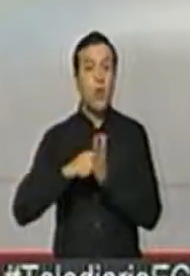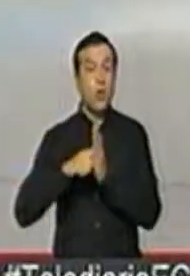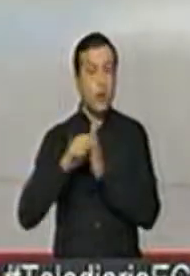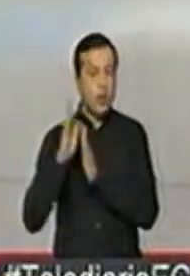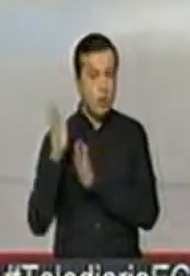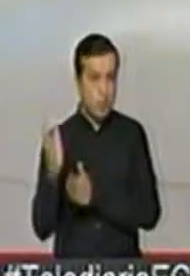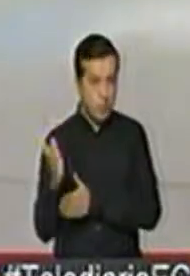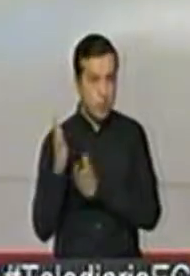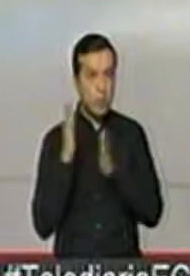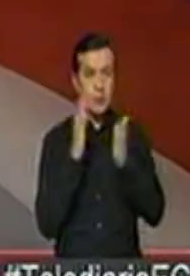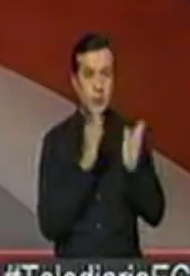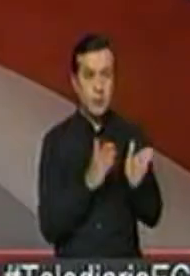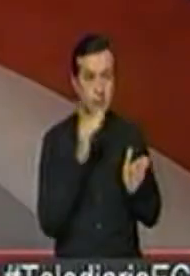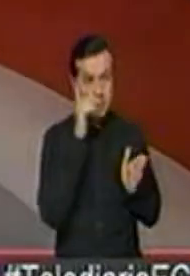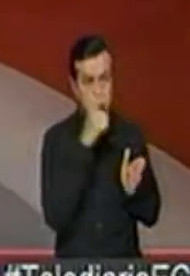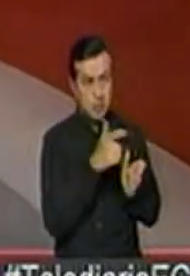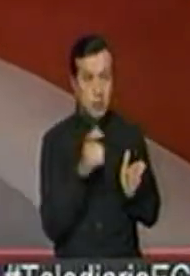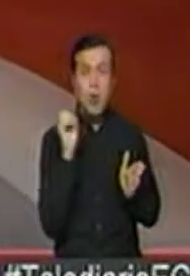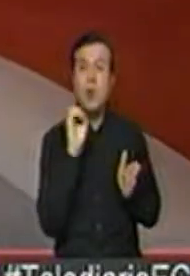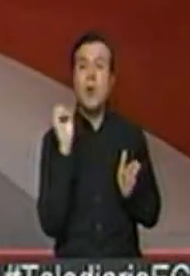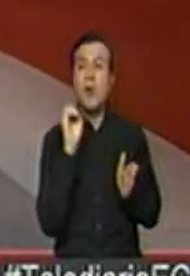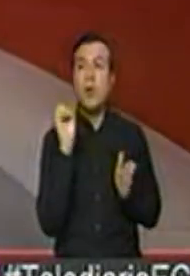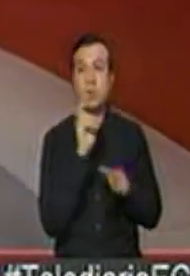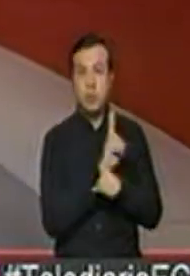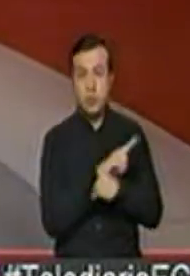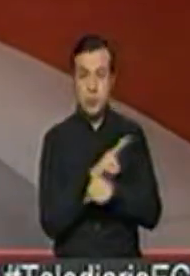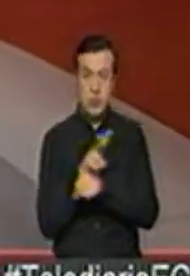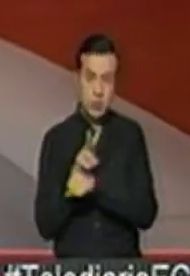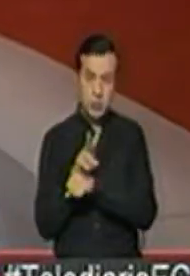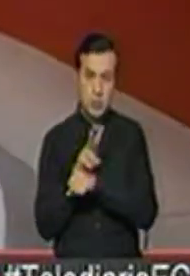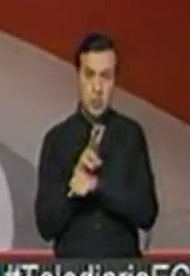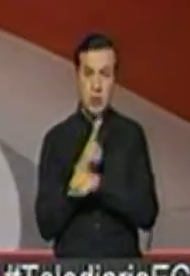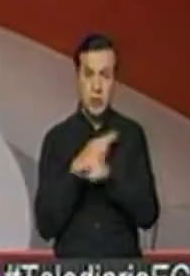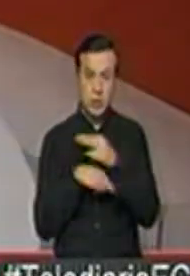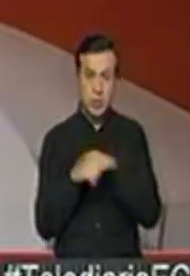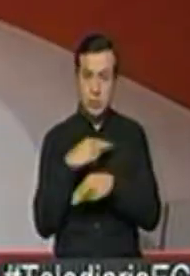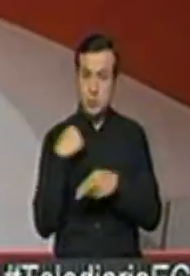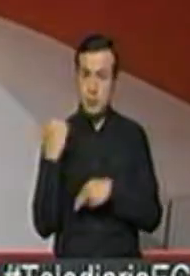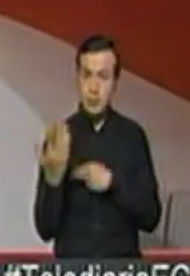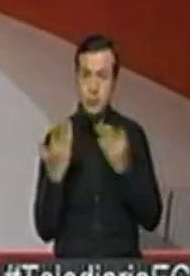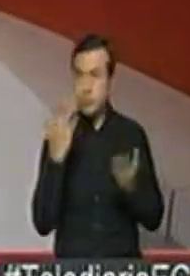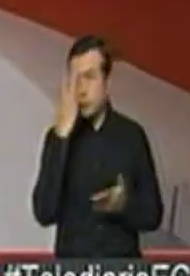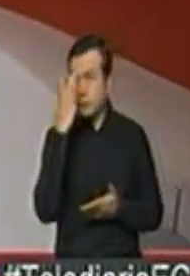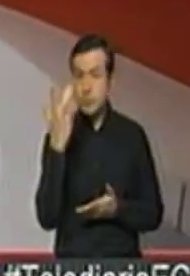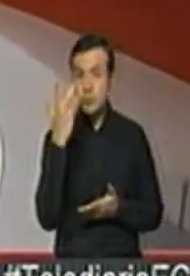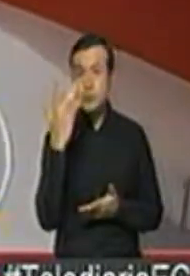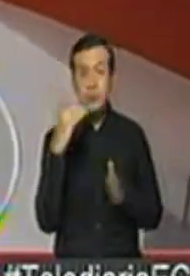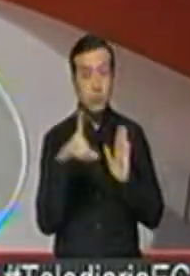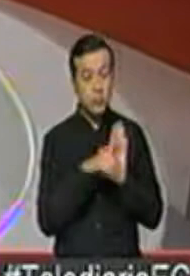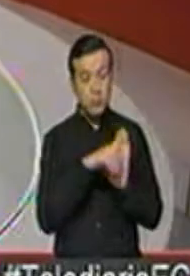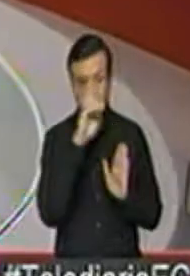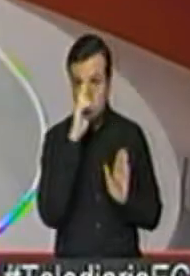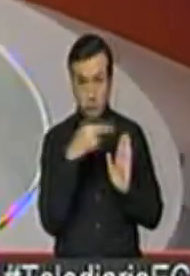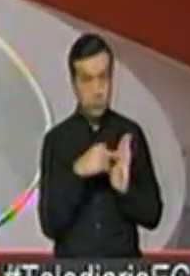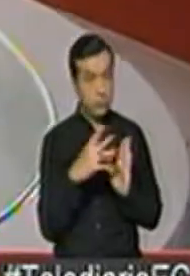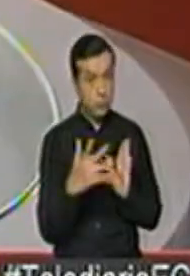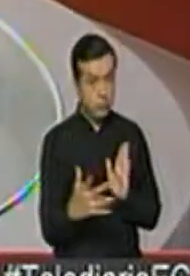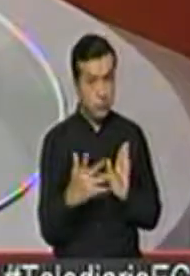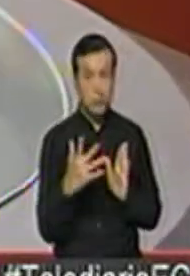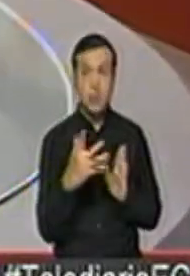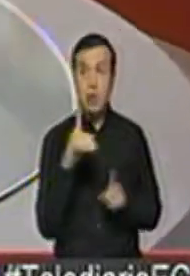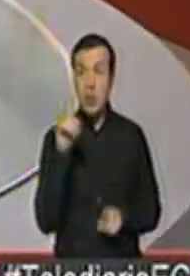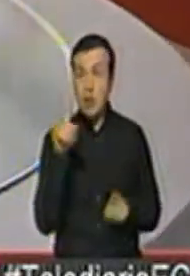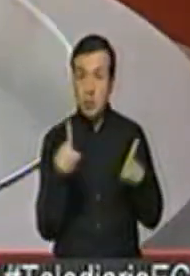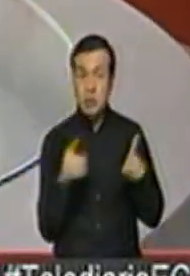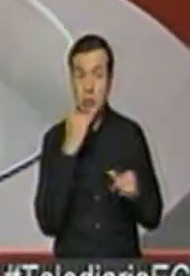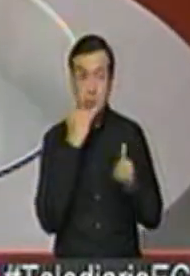del Estado, sea para Fiscalía o sea para la Superintendencia de Poder de Mercado, porque no hay cumplimiento de ley, porque se han encontrado delitos en contra de